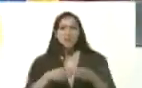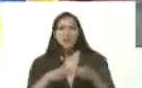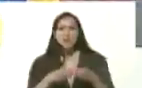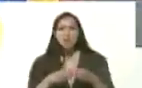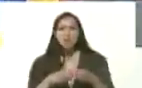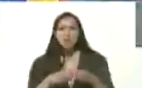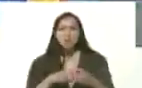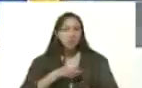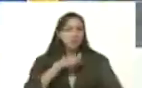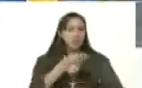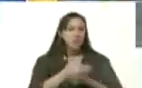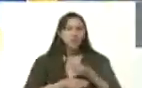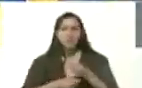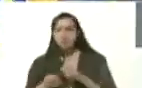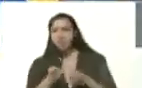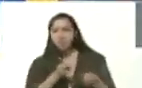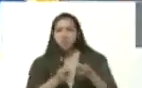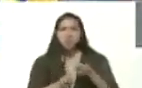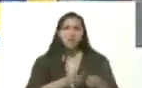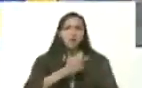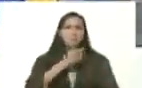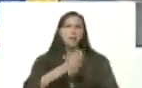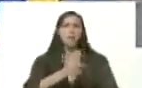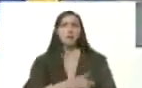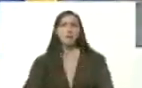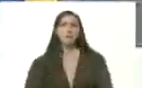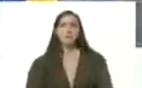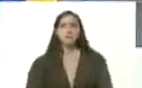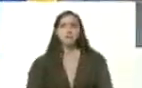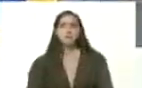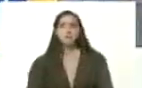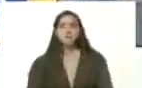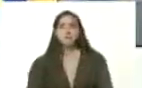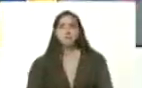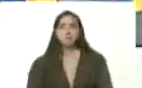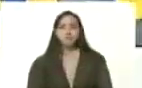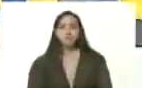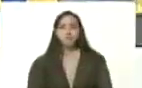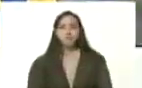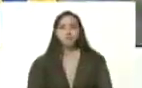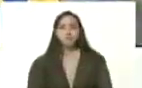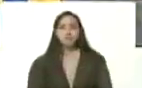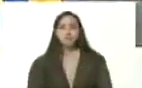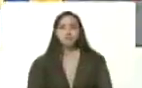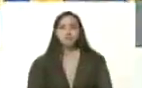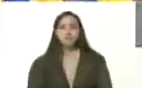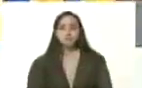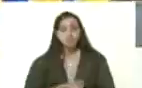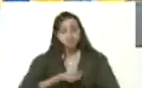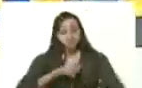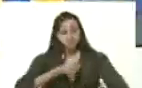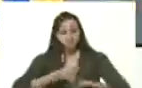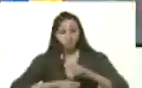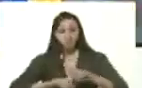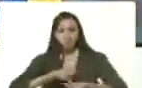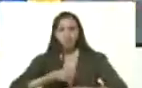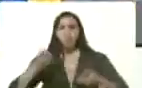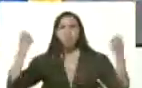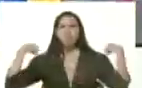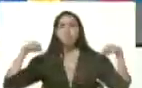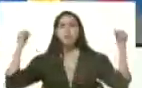maldad. De maldad, de ser, de tratar de practicar